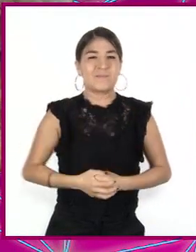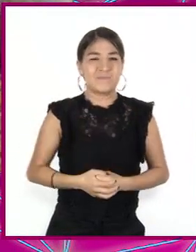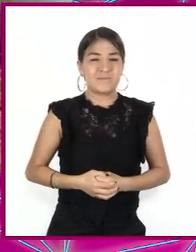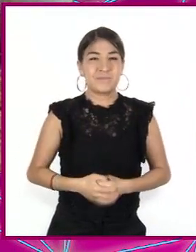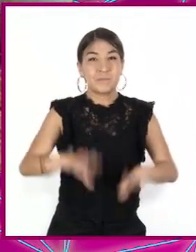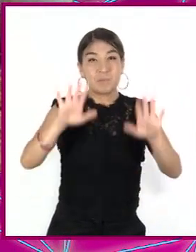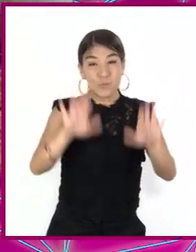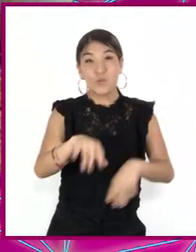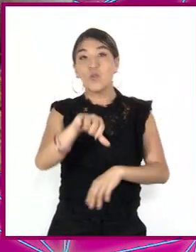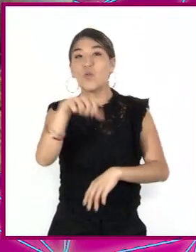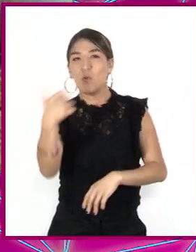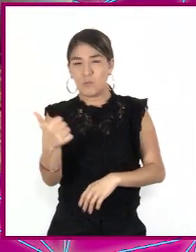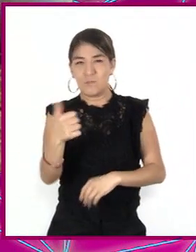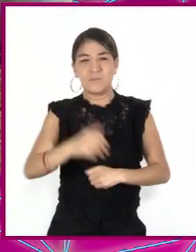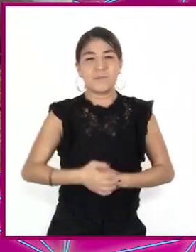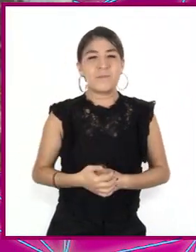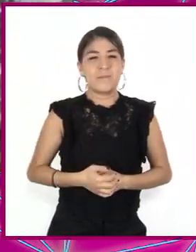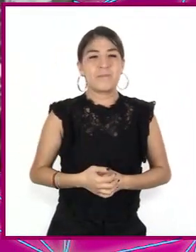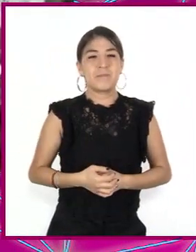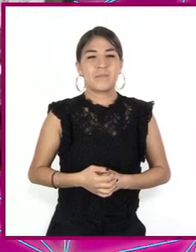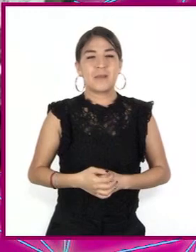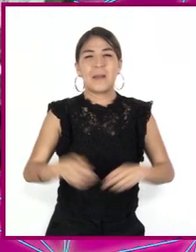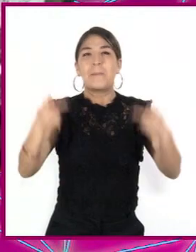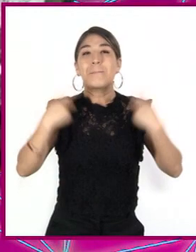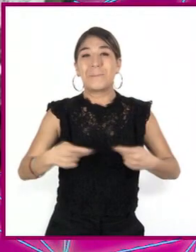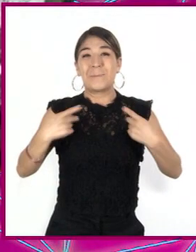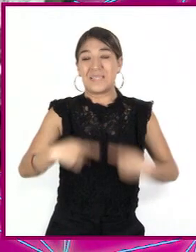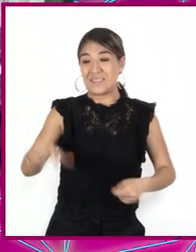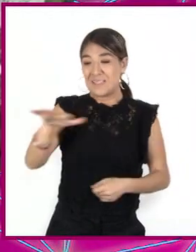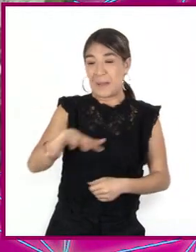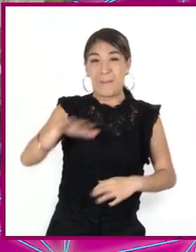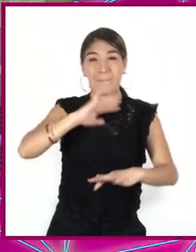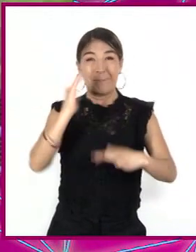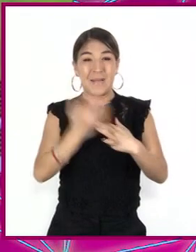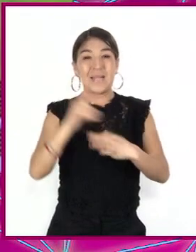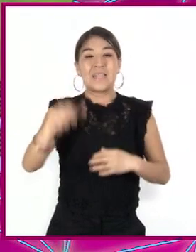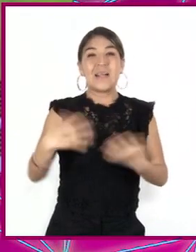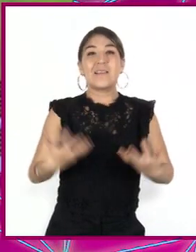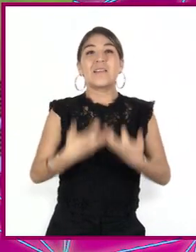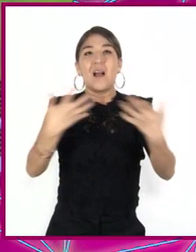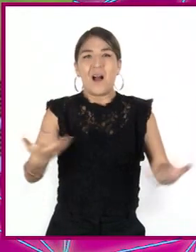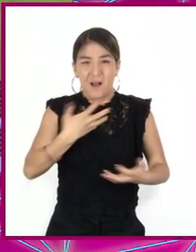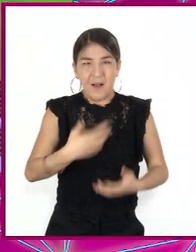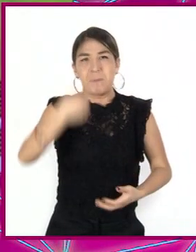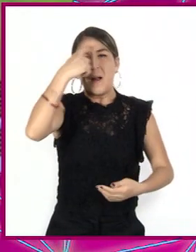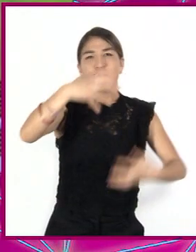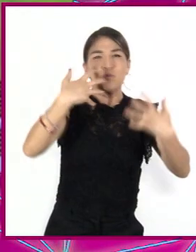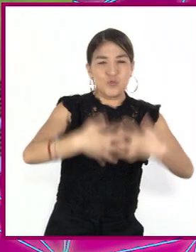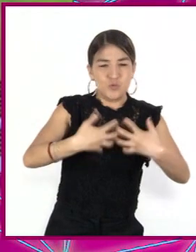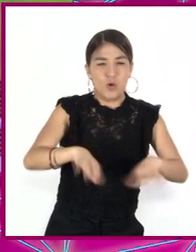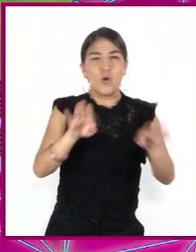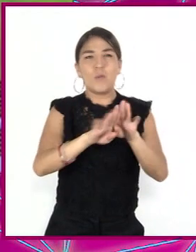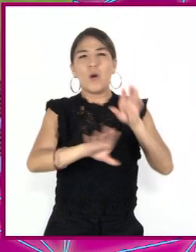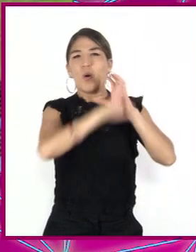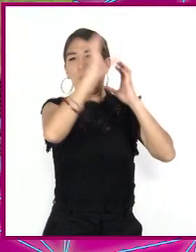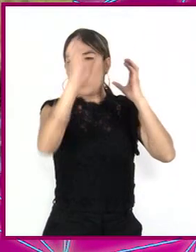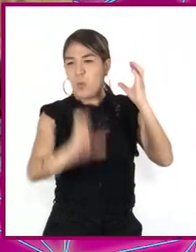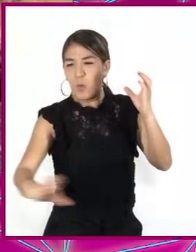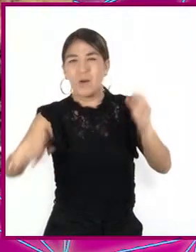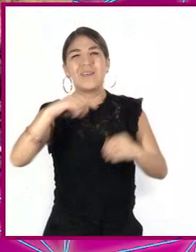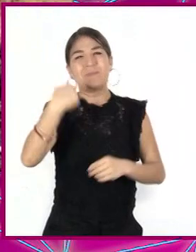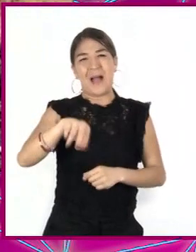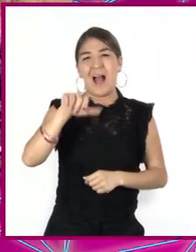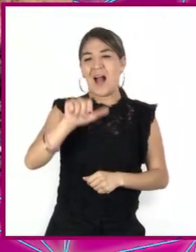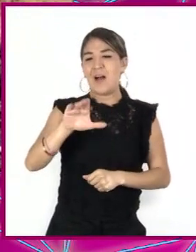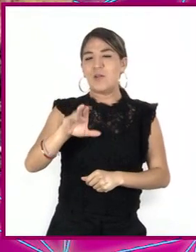Por otra parte, casi un cuarto de los habitantes de la Tierra carece de medios e infraestructura para transportar el agua desde los acuíferos y así